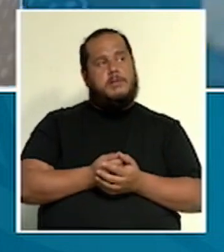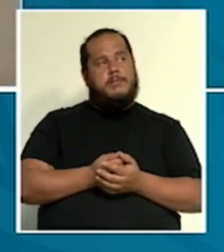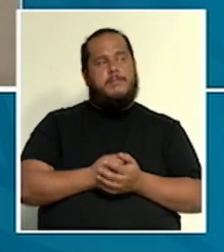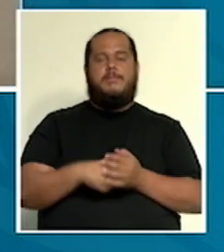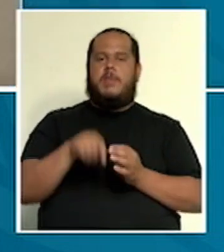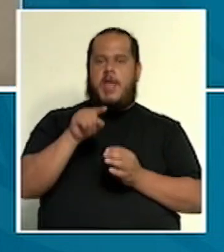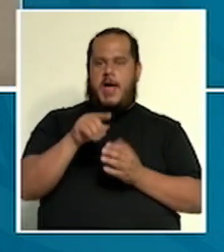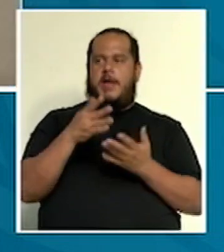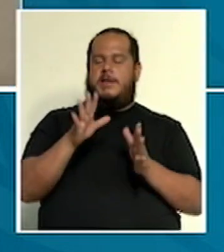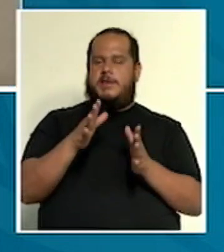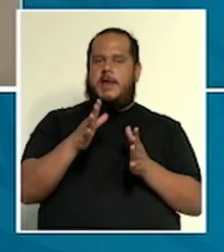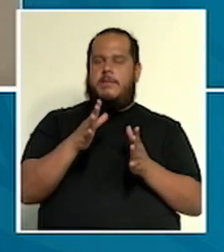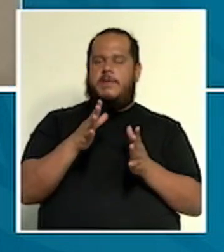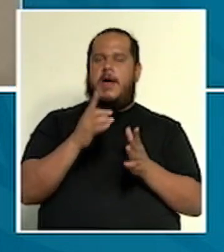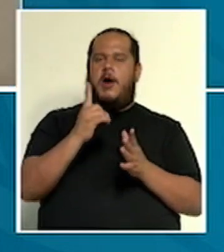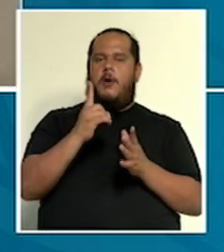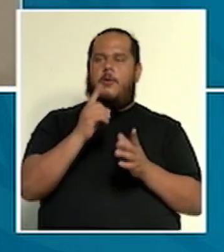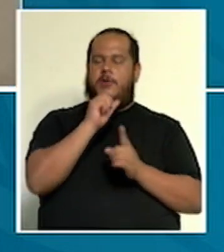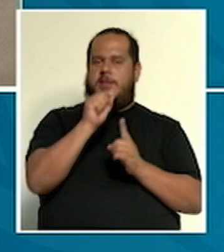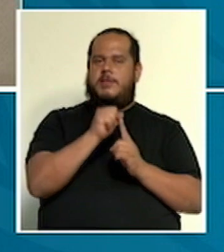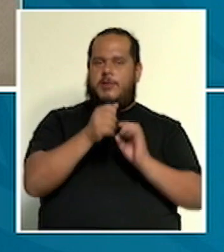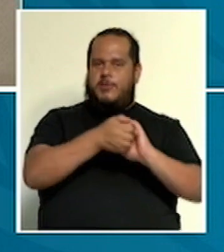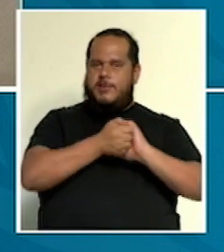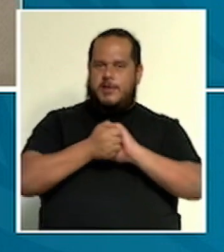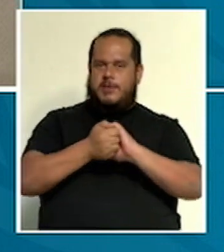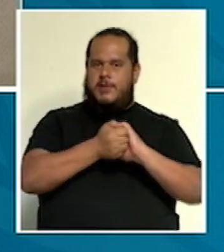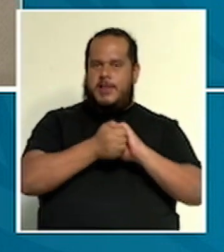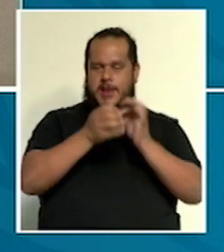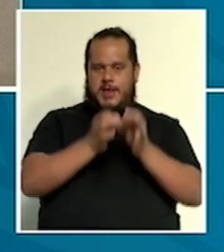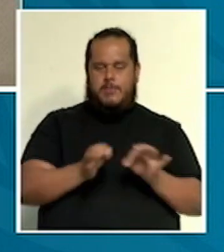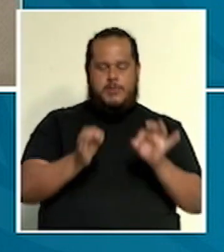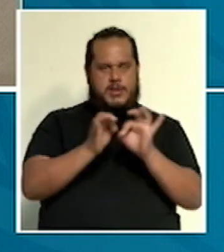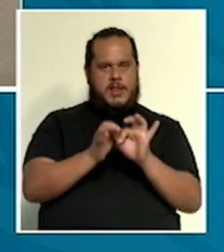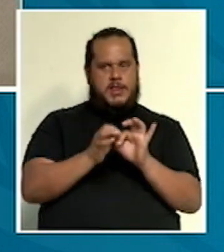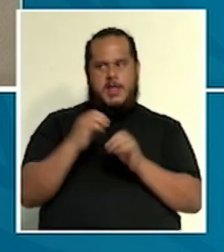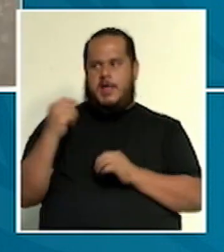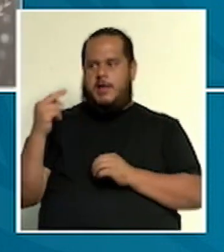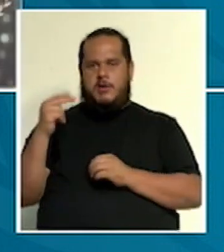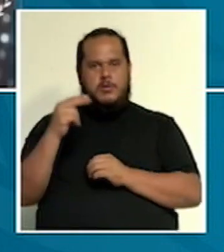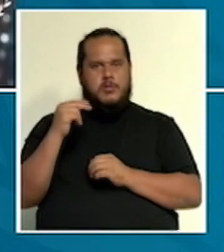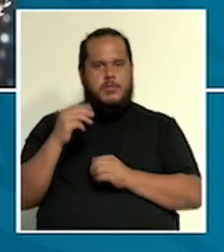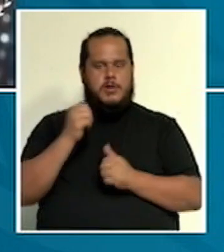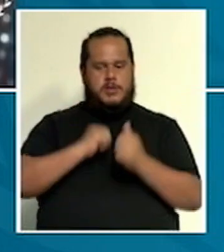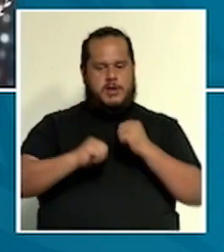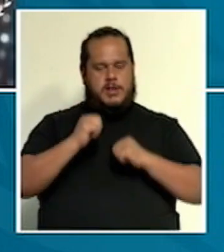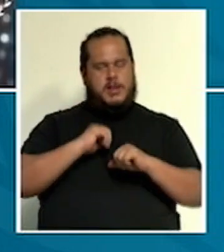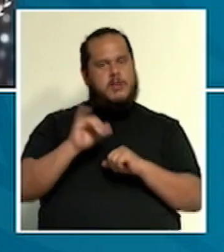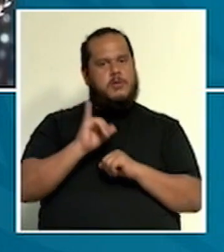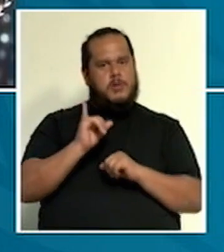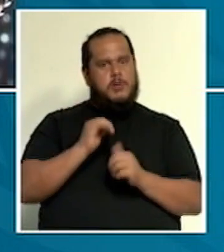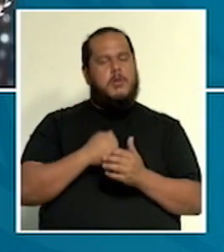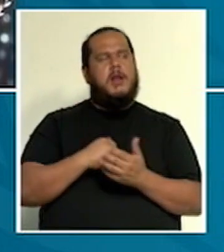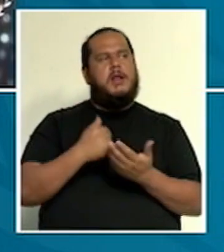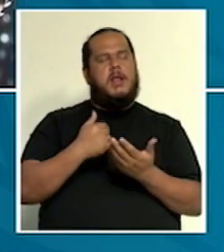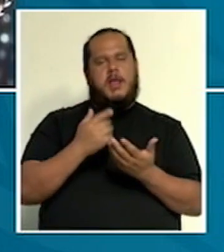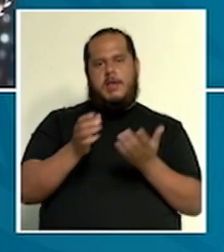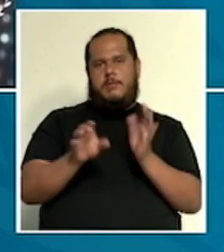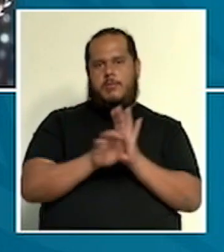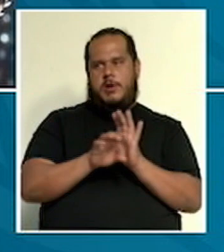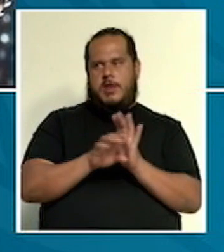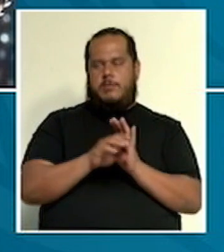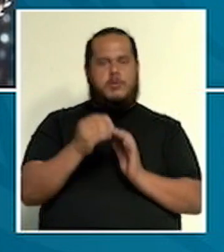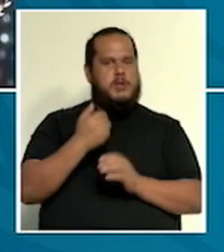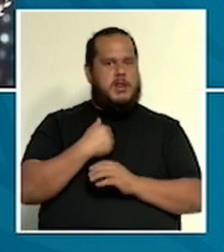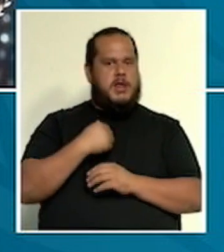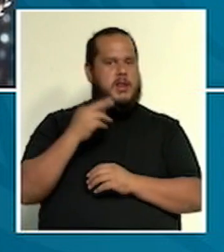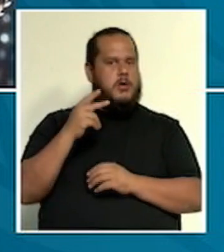ahí ya había un gesto de solidaridad muy importante. Y los compañeros en el teatro también me tocó, por ejemplo, tener de